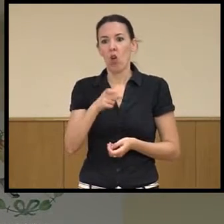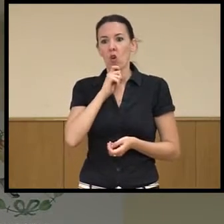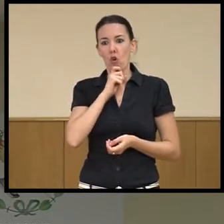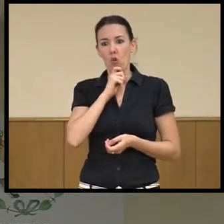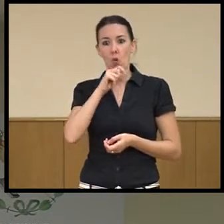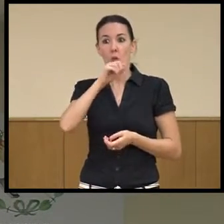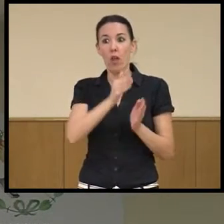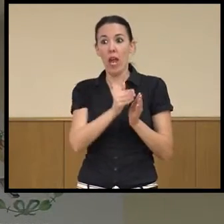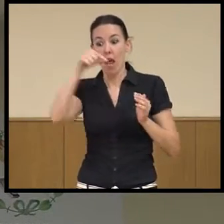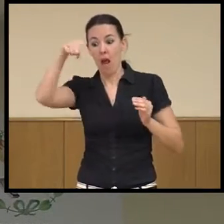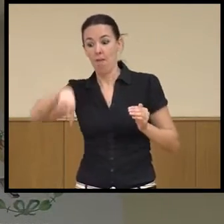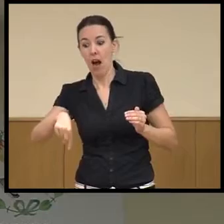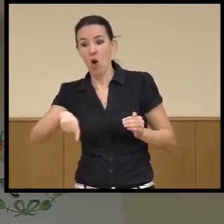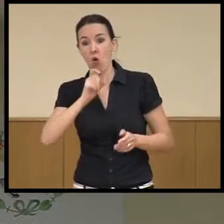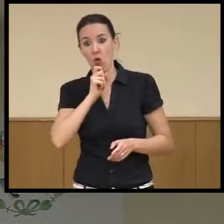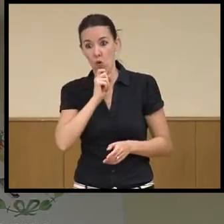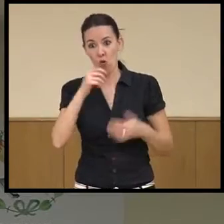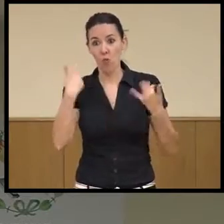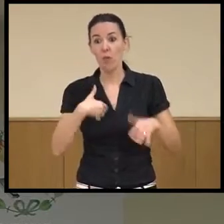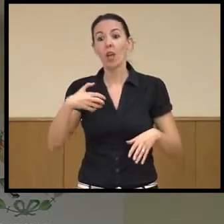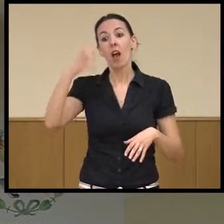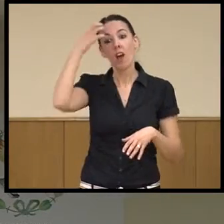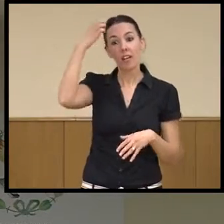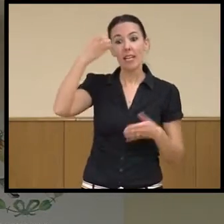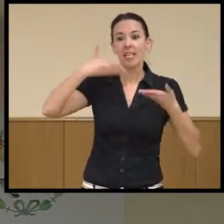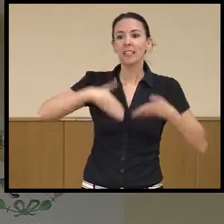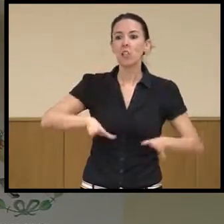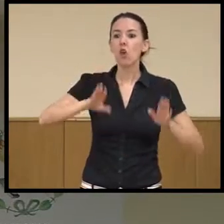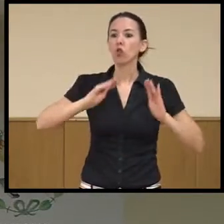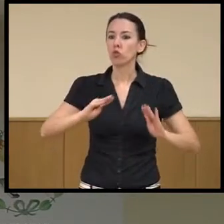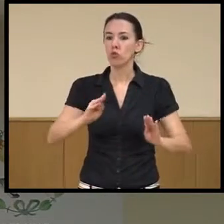bajo continuo. Ni los monarcas ni sus hijos, por lo demás,